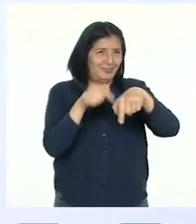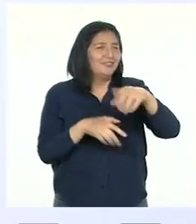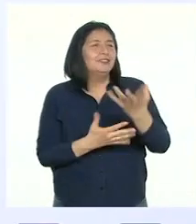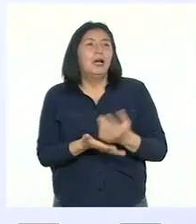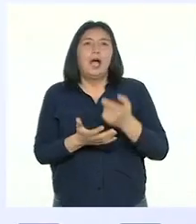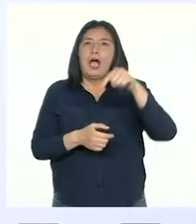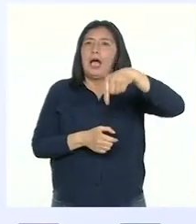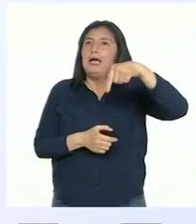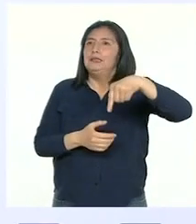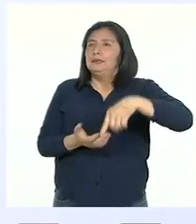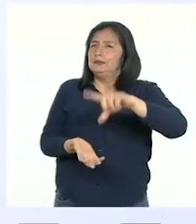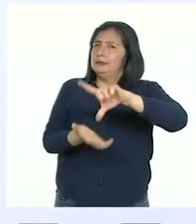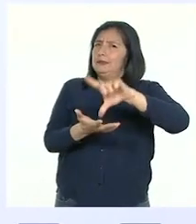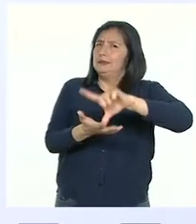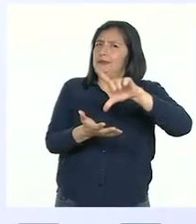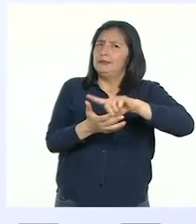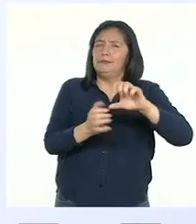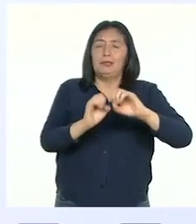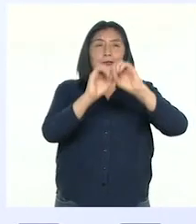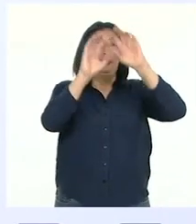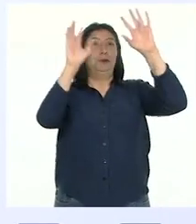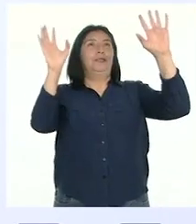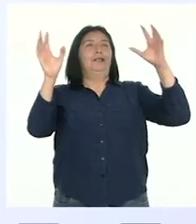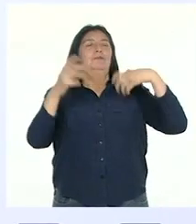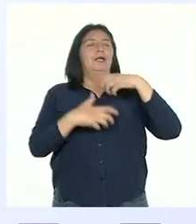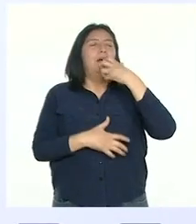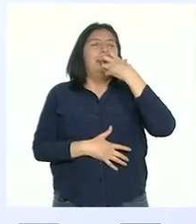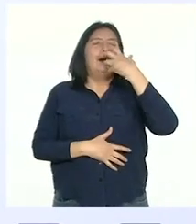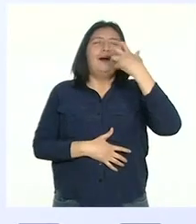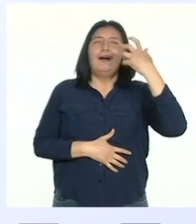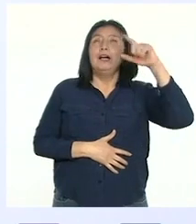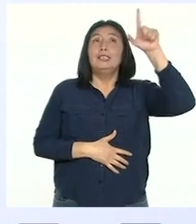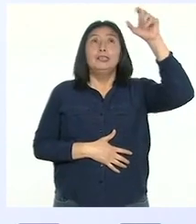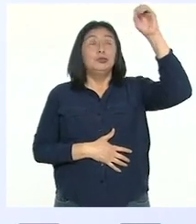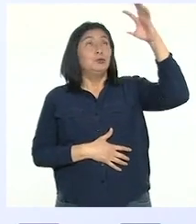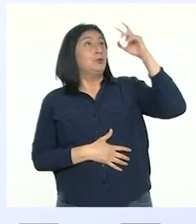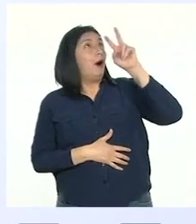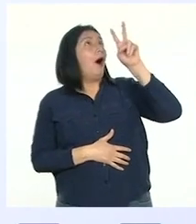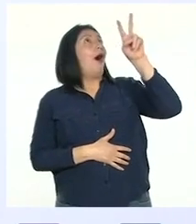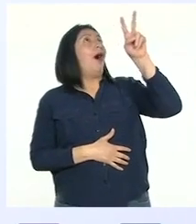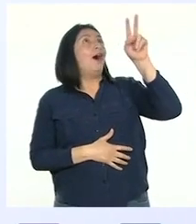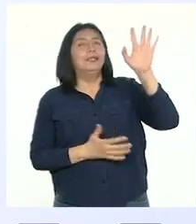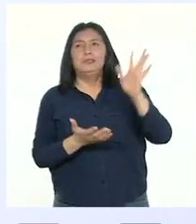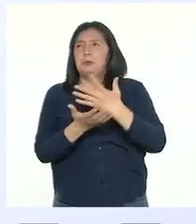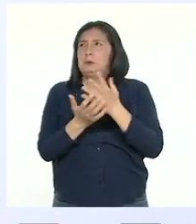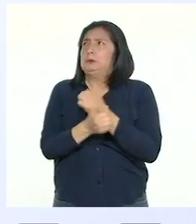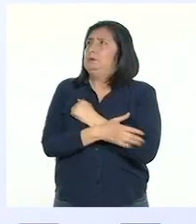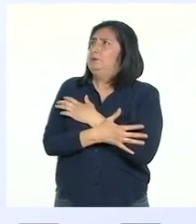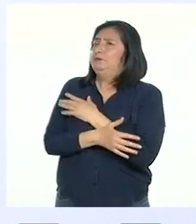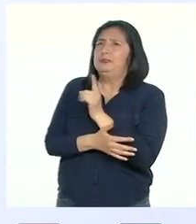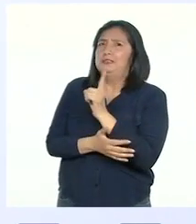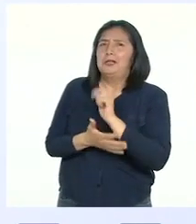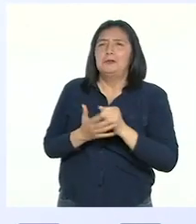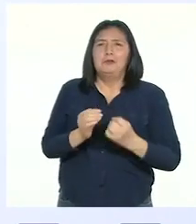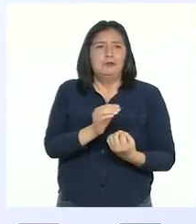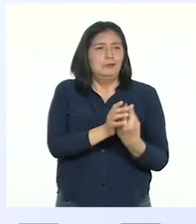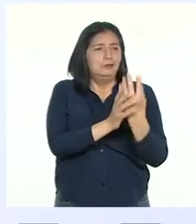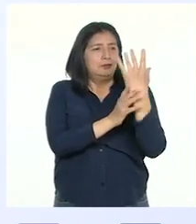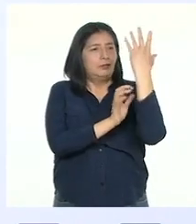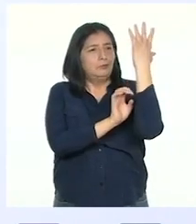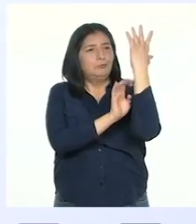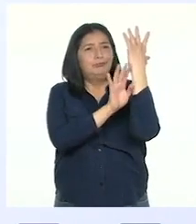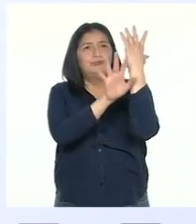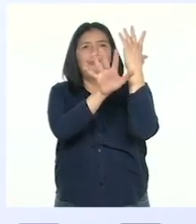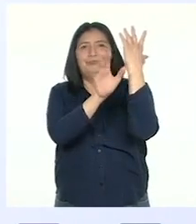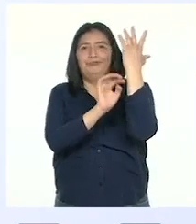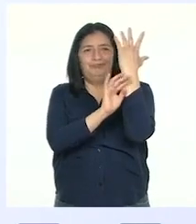ejemplo, aquí en Lima, los días se vuelven más cálidos, el sol se deja ver, ya no hay tanto frío, las ramas de los árboles empiezan